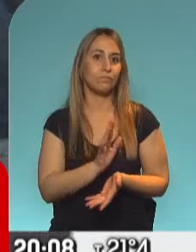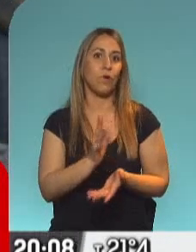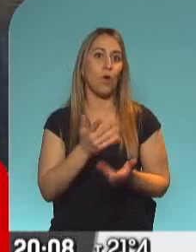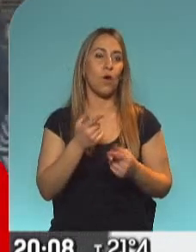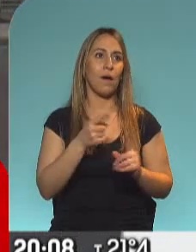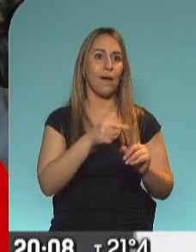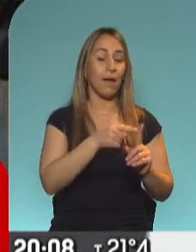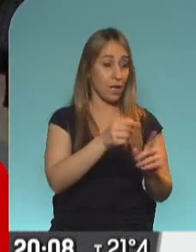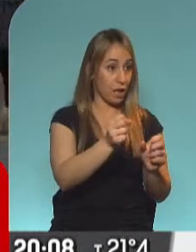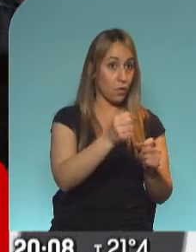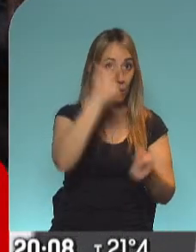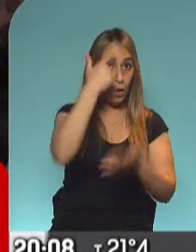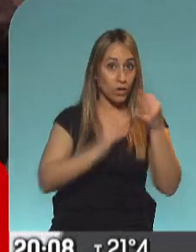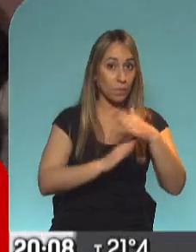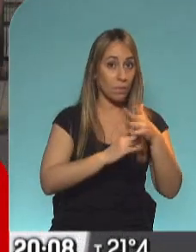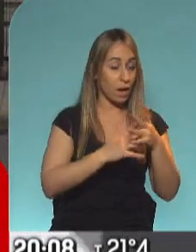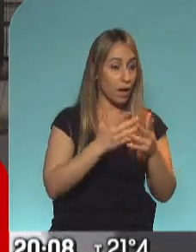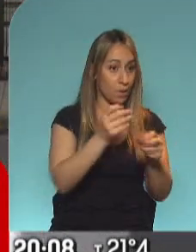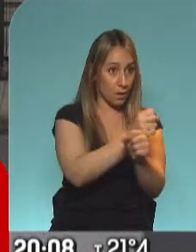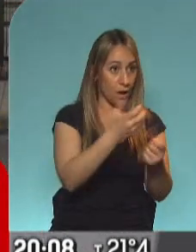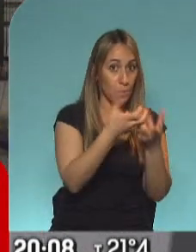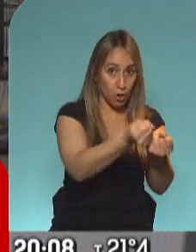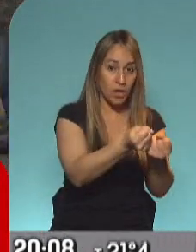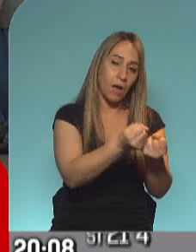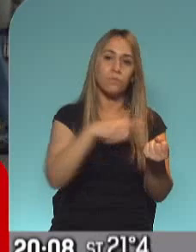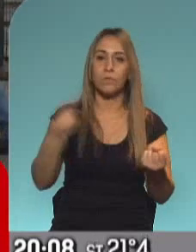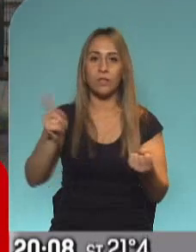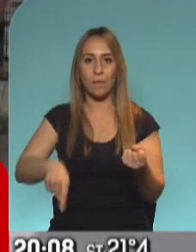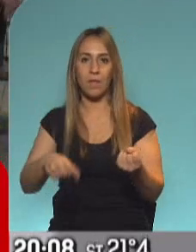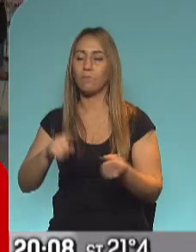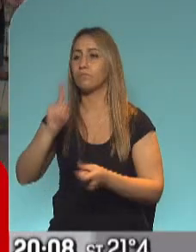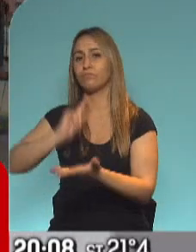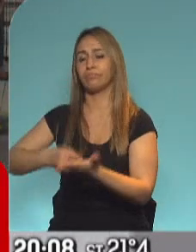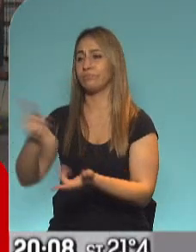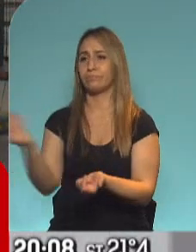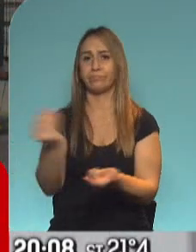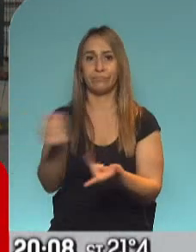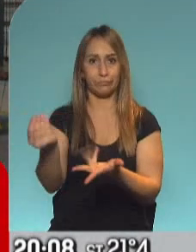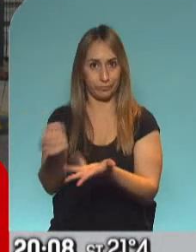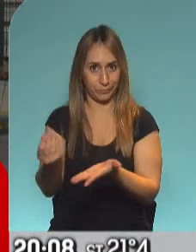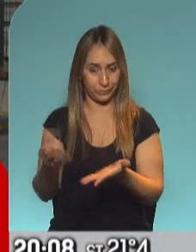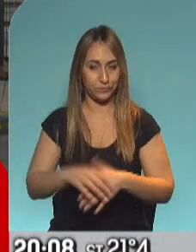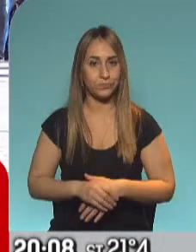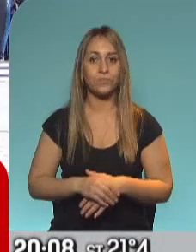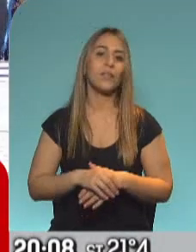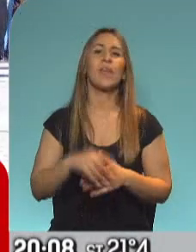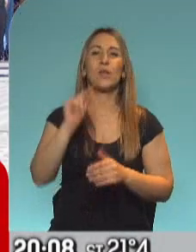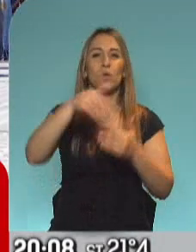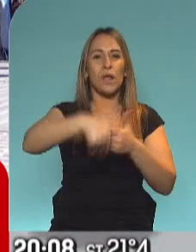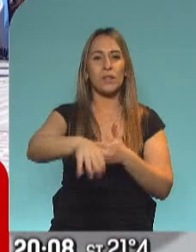pero sí la incluiría. Consulta, se ha escuchado, un ratito vamos a escuchar, repercusiones tanto